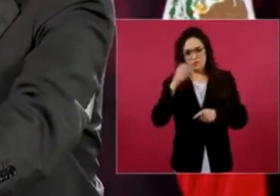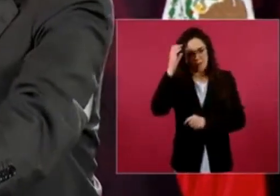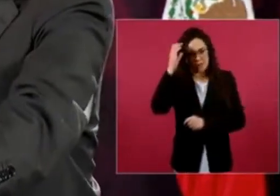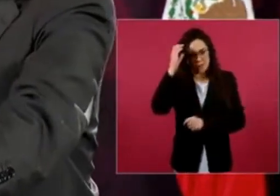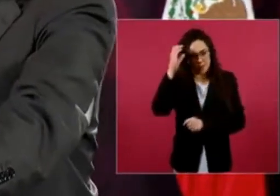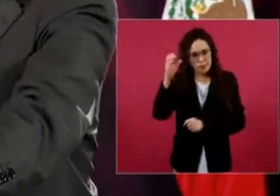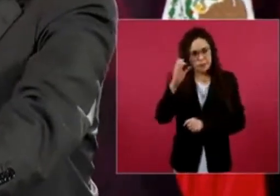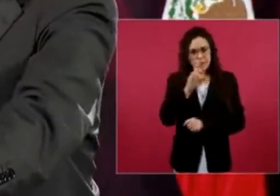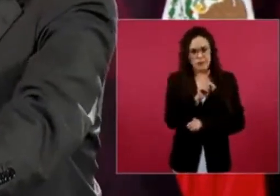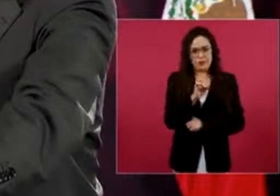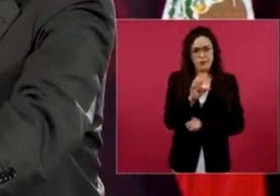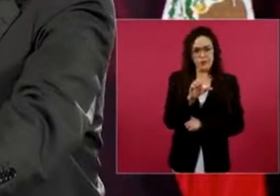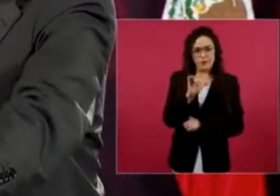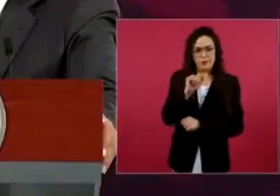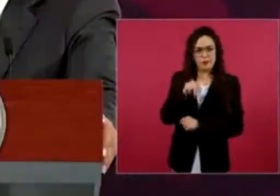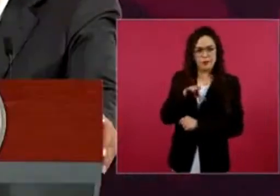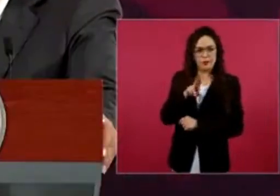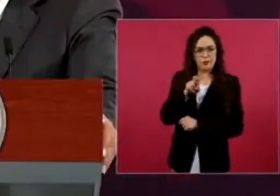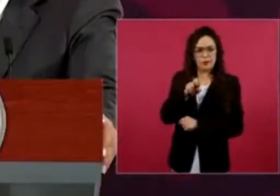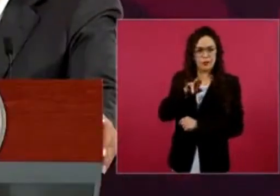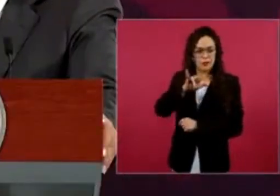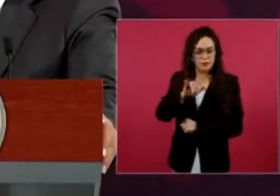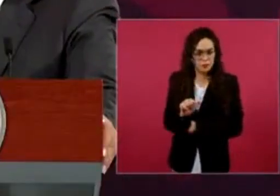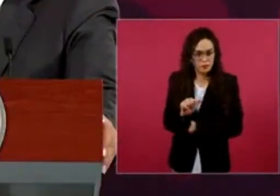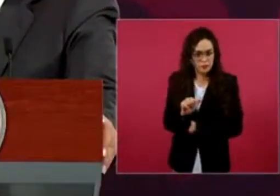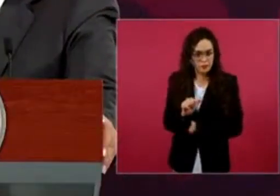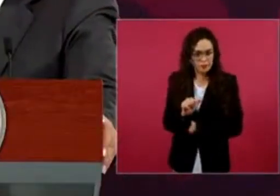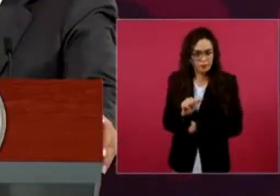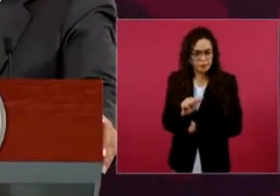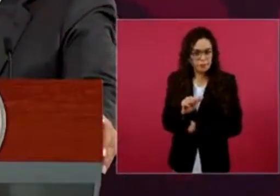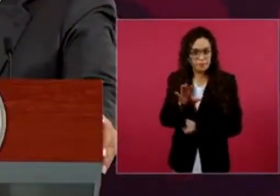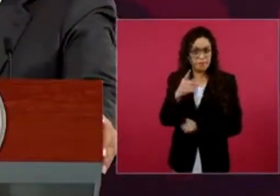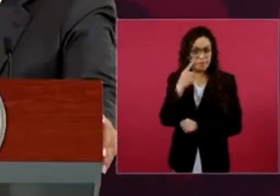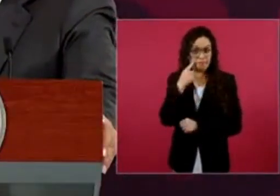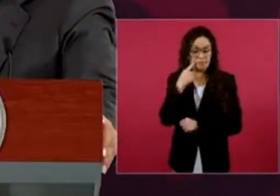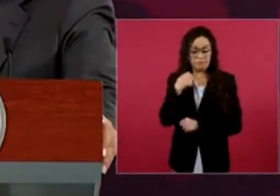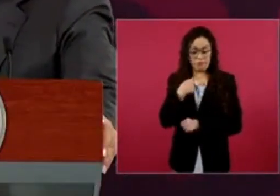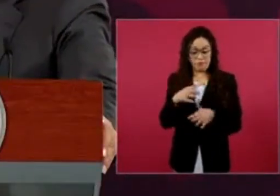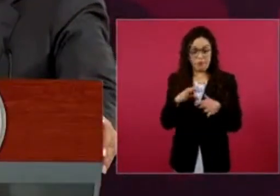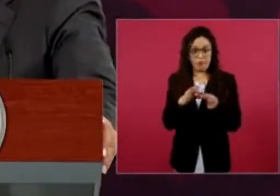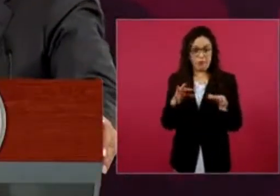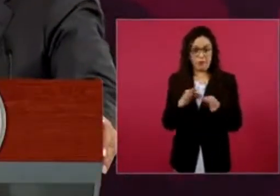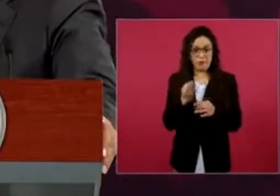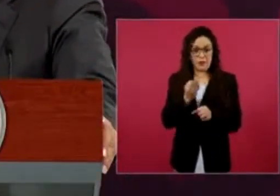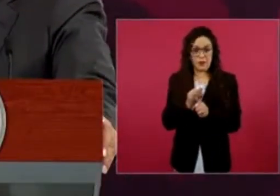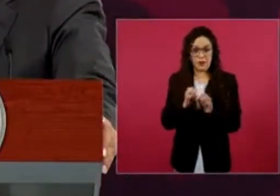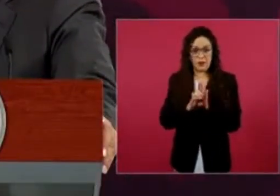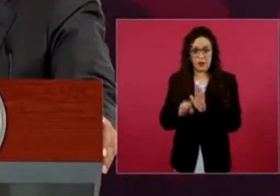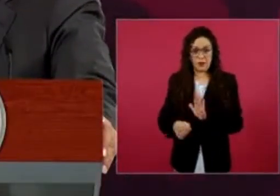estamos ahora constatando con el caso de García Luna,